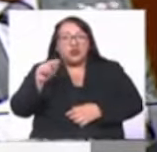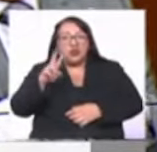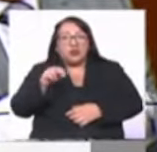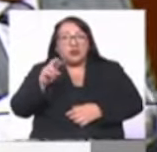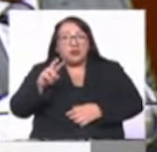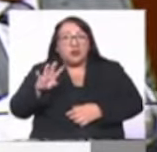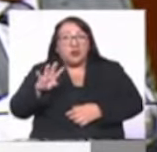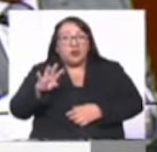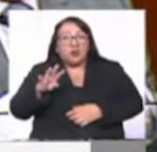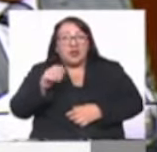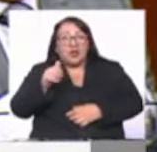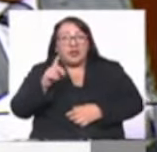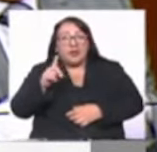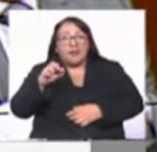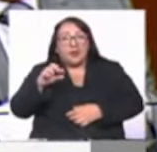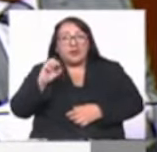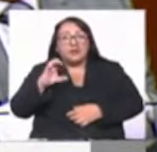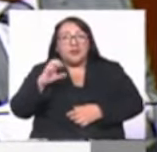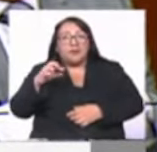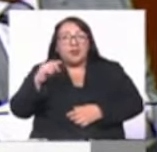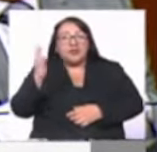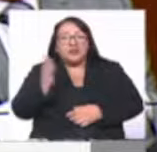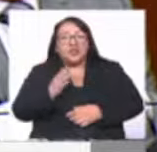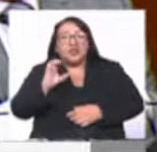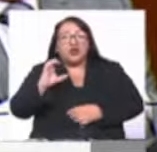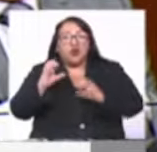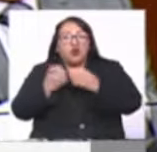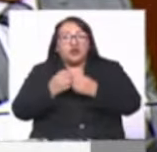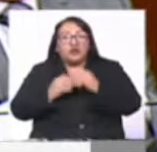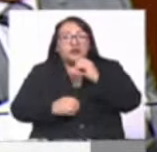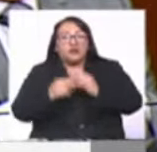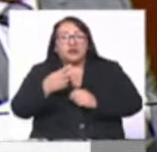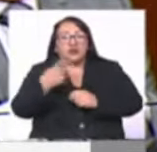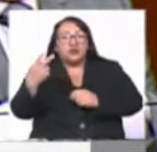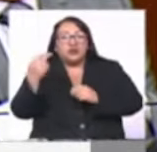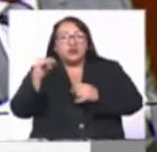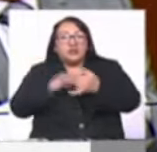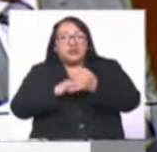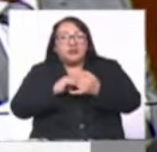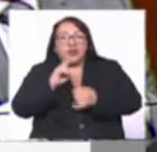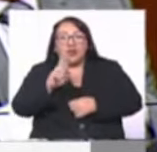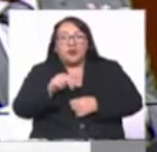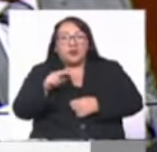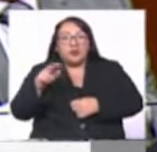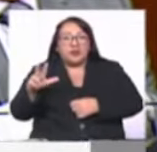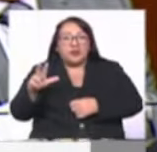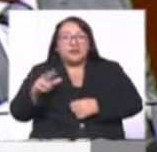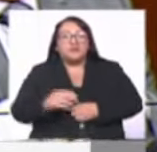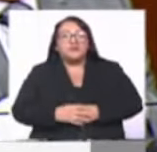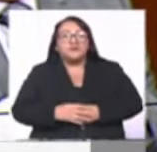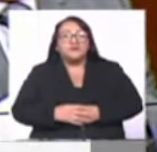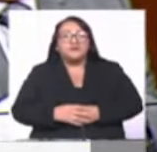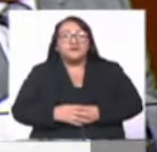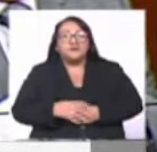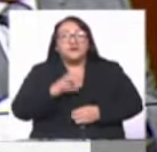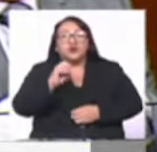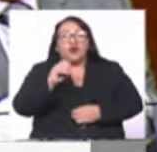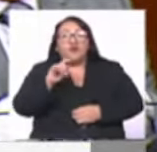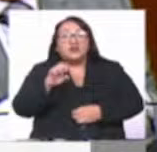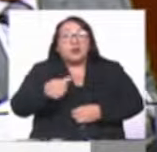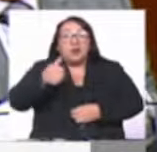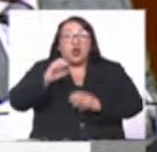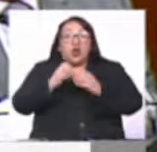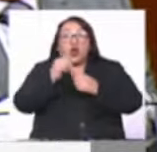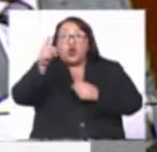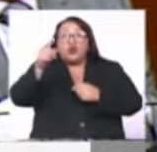gu adp gu cpcr de fecha 22 de septiembre del año 2023 El oficial mayor del Congreso